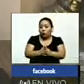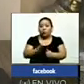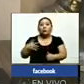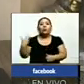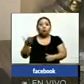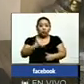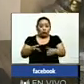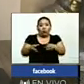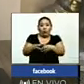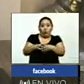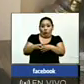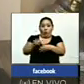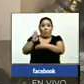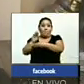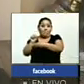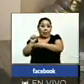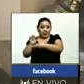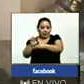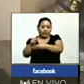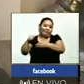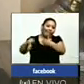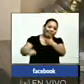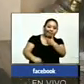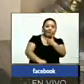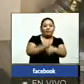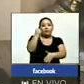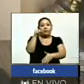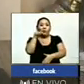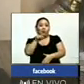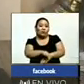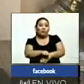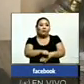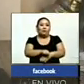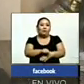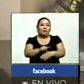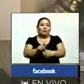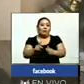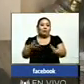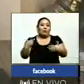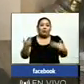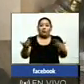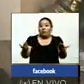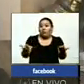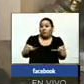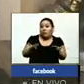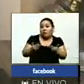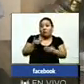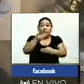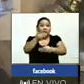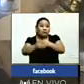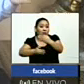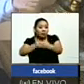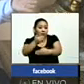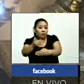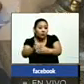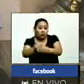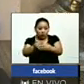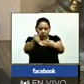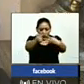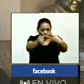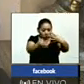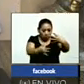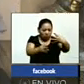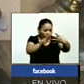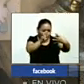Nosotros como bases magisteriales lamentamos que haya sucedido esto, que no se haya llevado el trámite correspondiente de ley